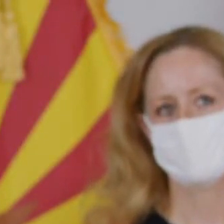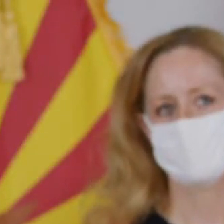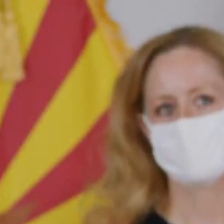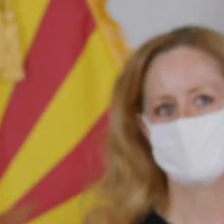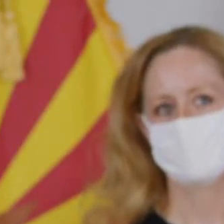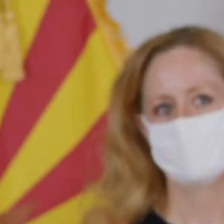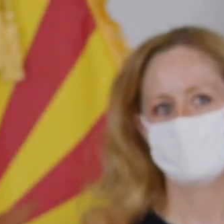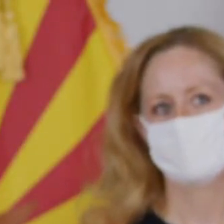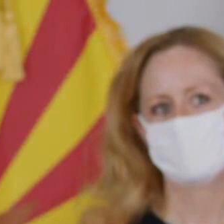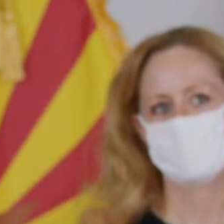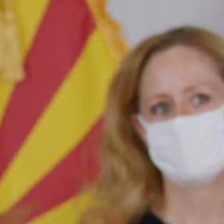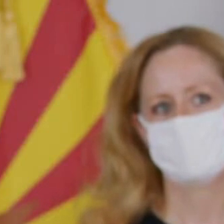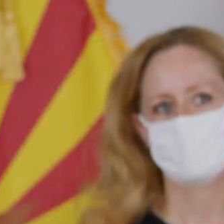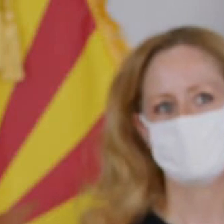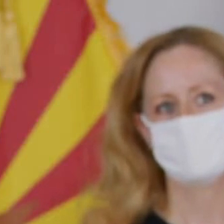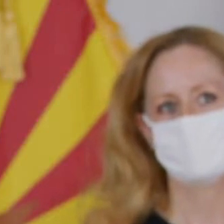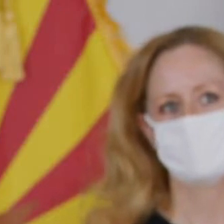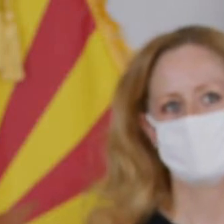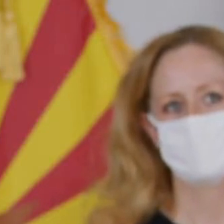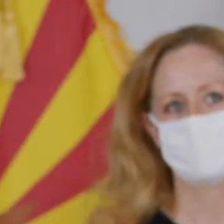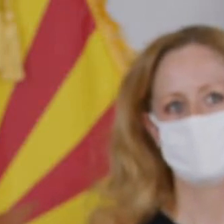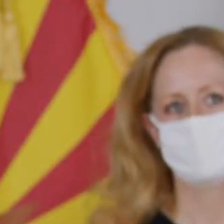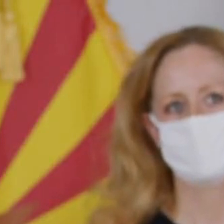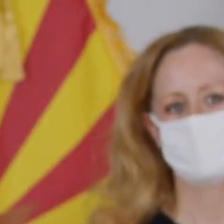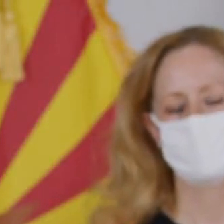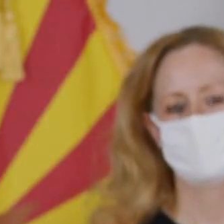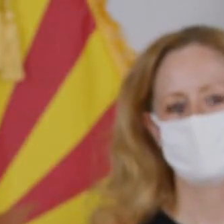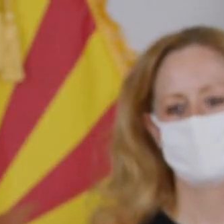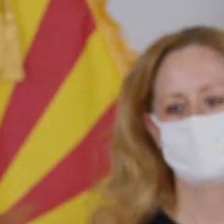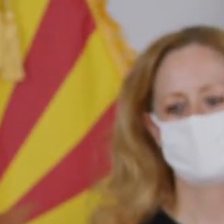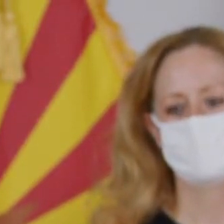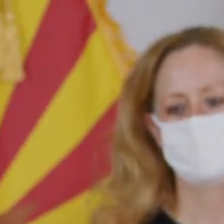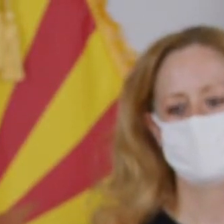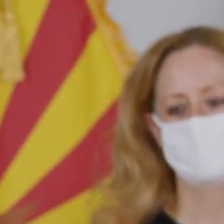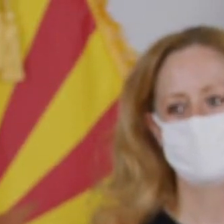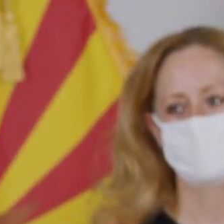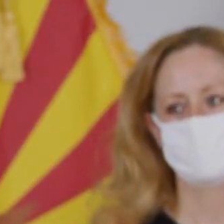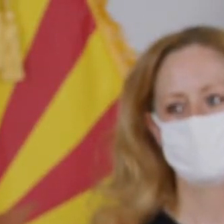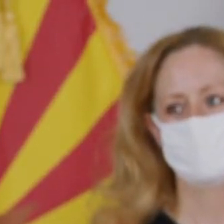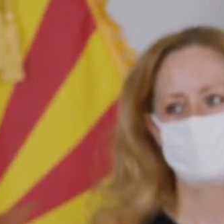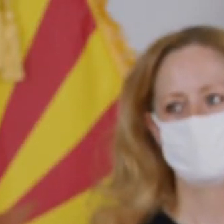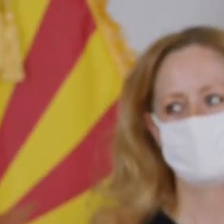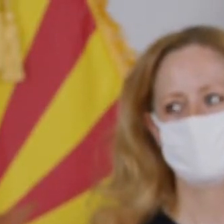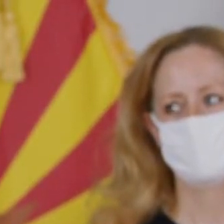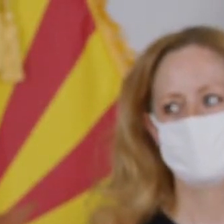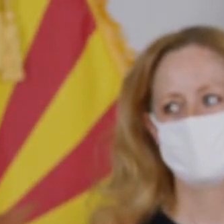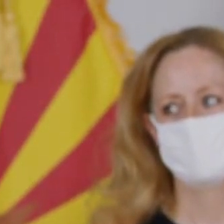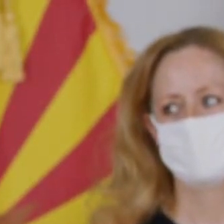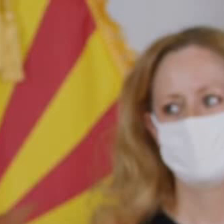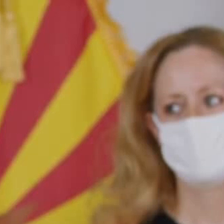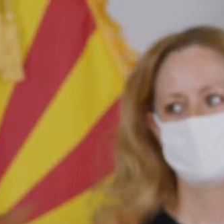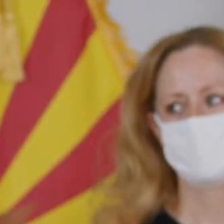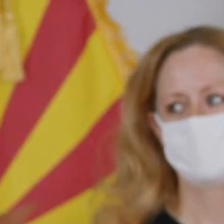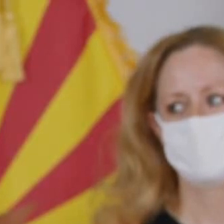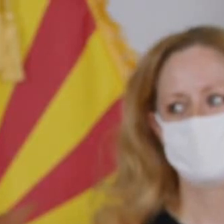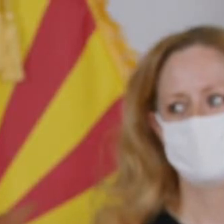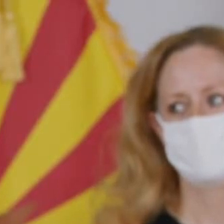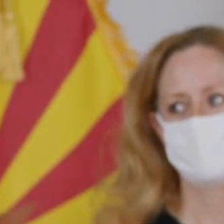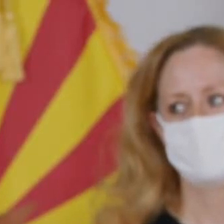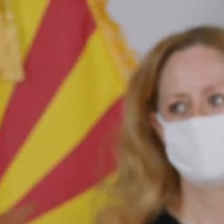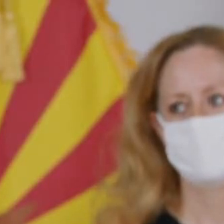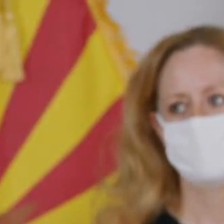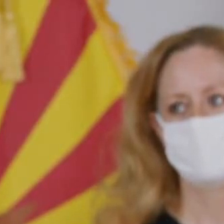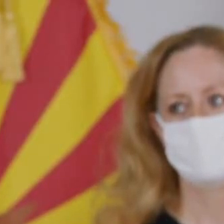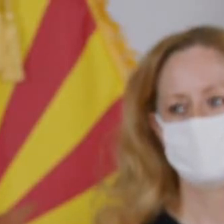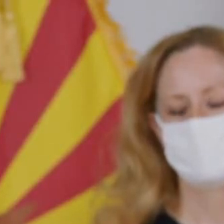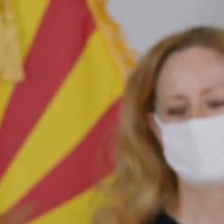alta calidad y que aumente y mejore sus vidas. Como saben, La temporada de influenza en Arizona